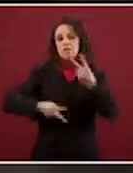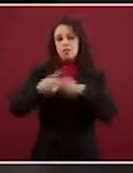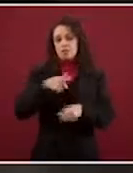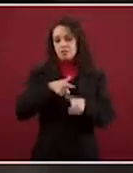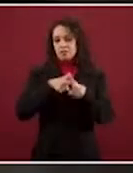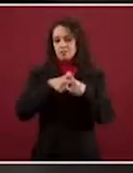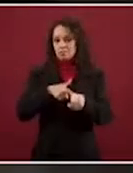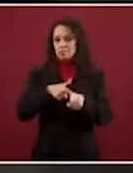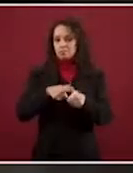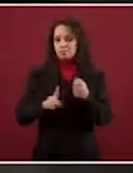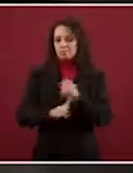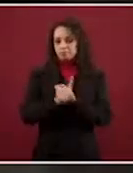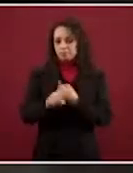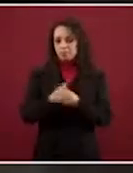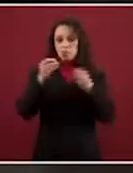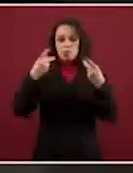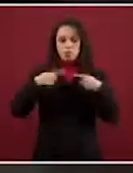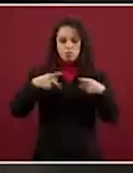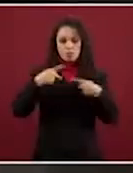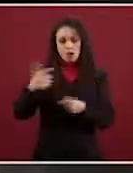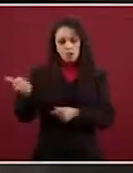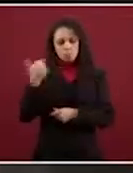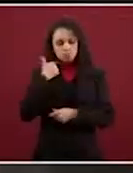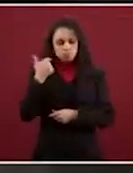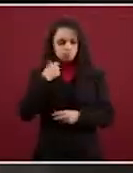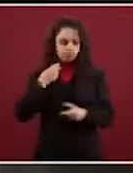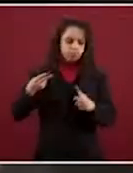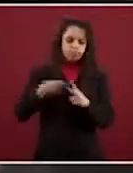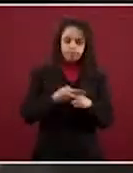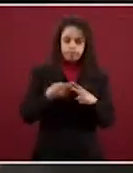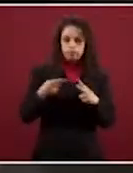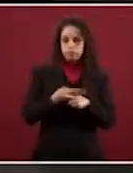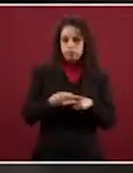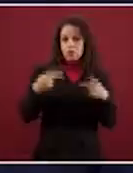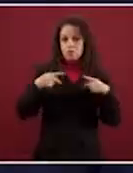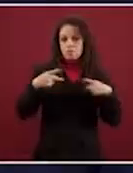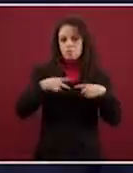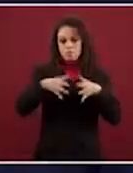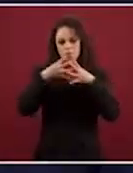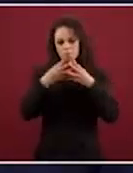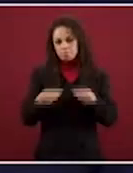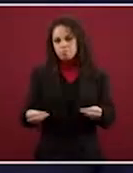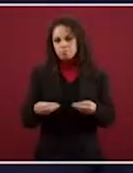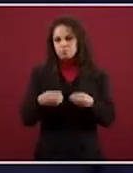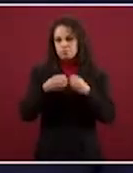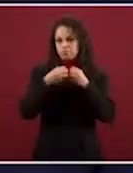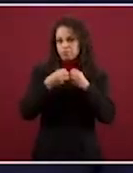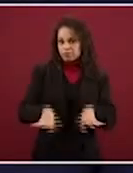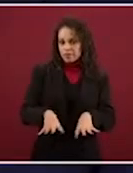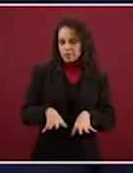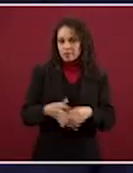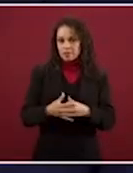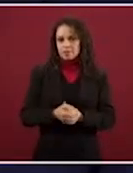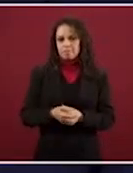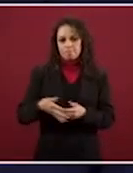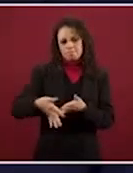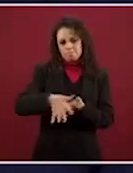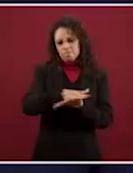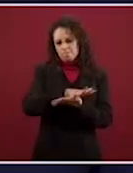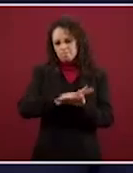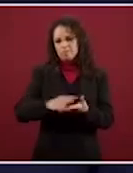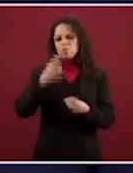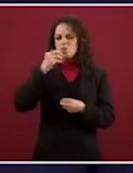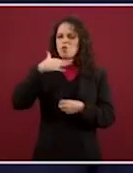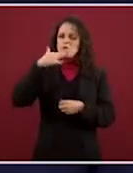Muchos asesinatos, desaparecidos, destrucción del tejido social, corrupción,